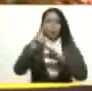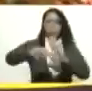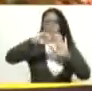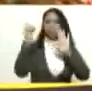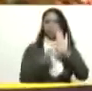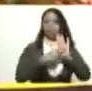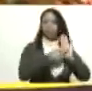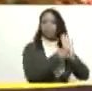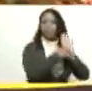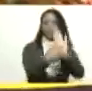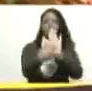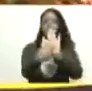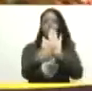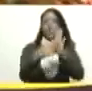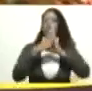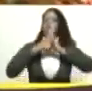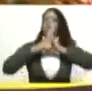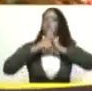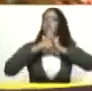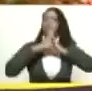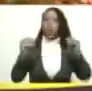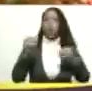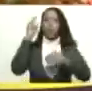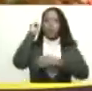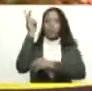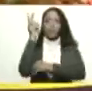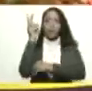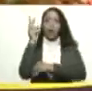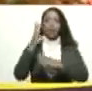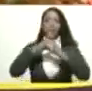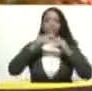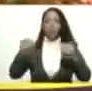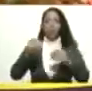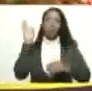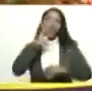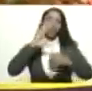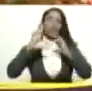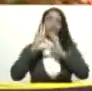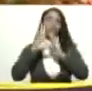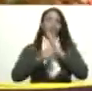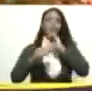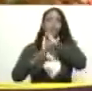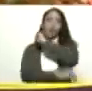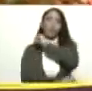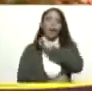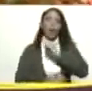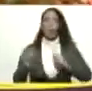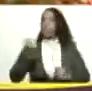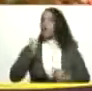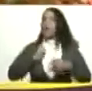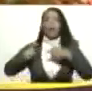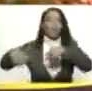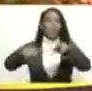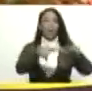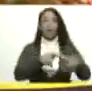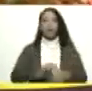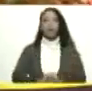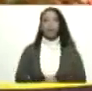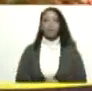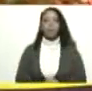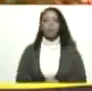ejemplar con todos los bandidos, con todos los corruptos, estén donde estén.